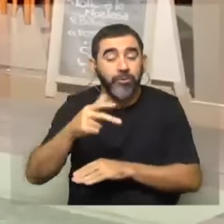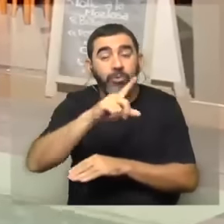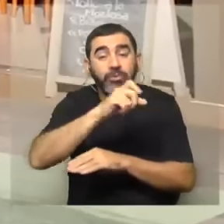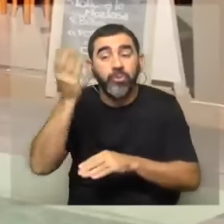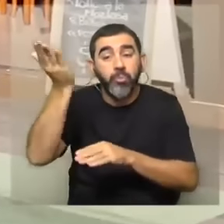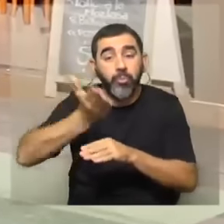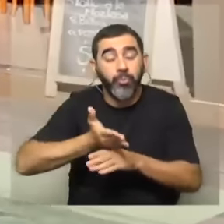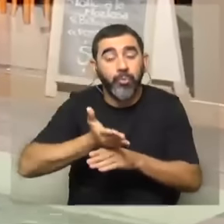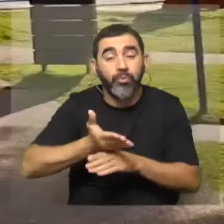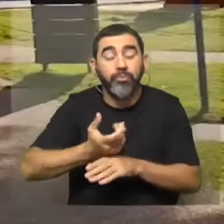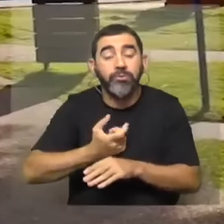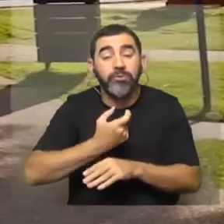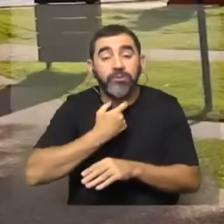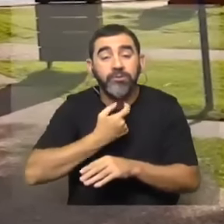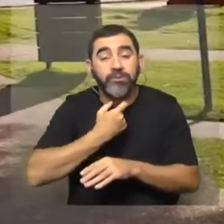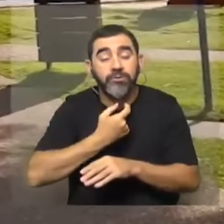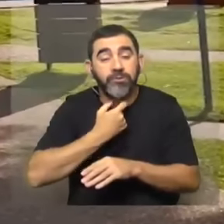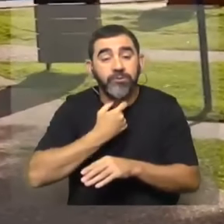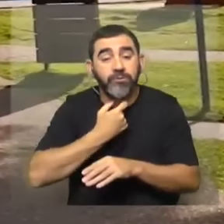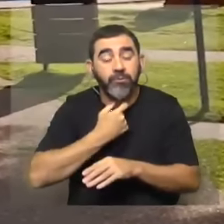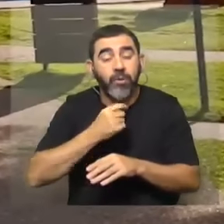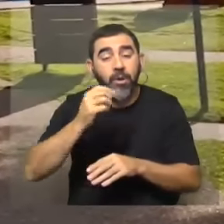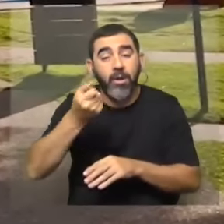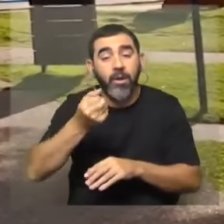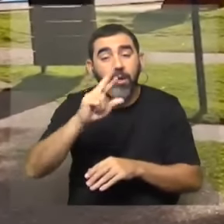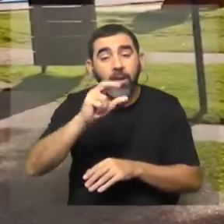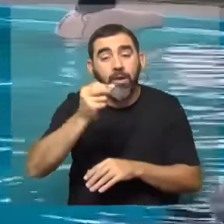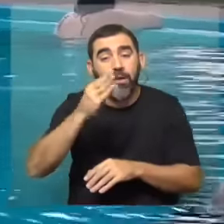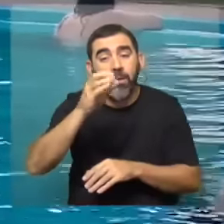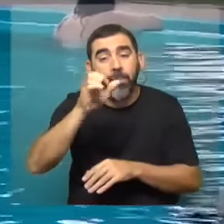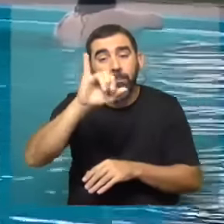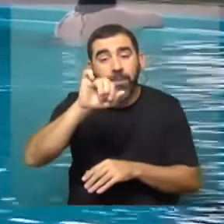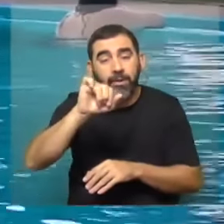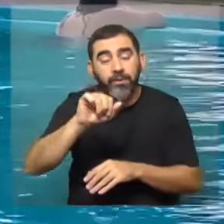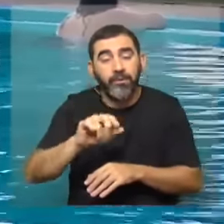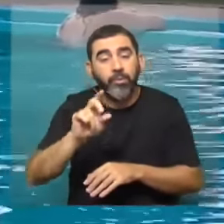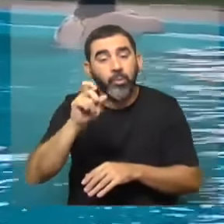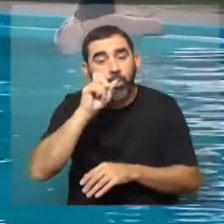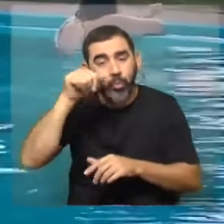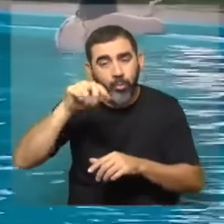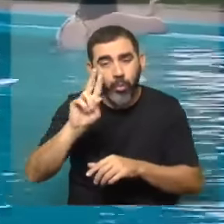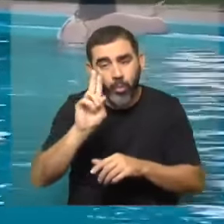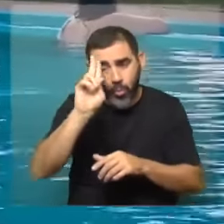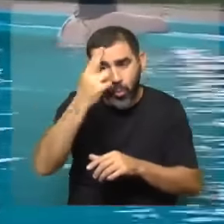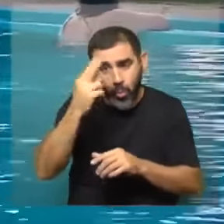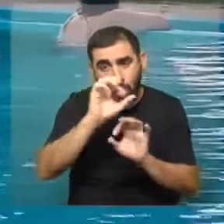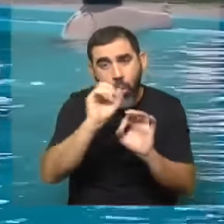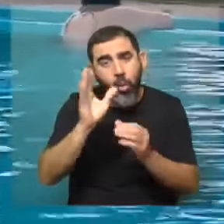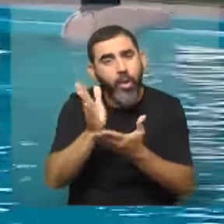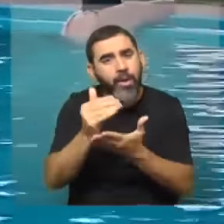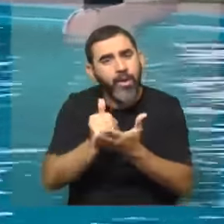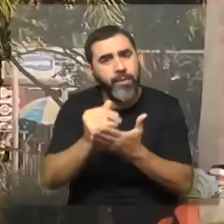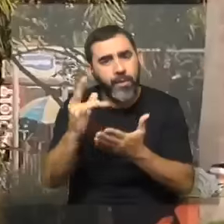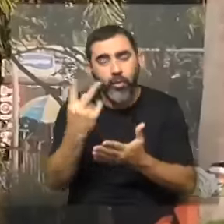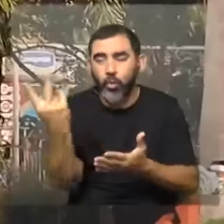100% en en en arapey y estamos hablando de turismo interno más que nada o extranjeros estamos hablando de los